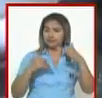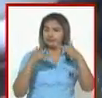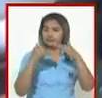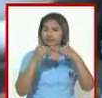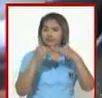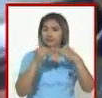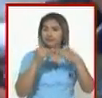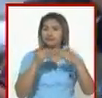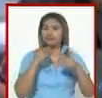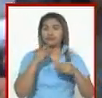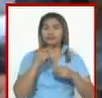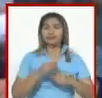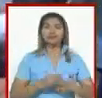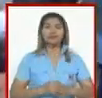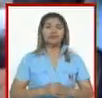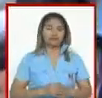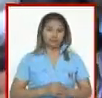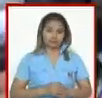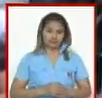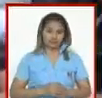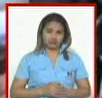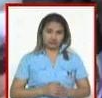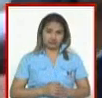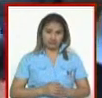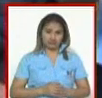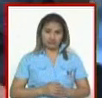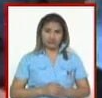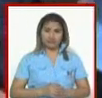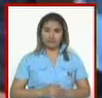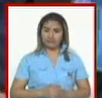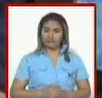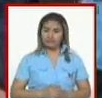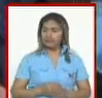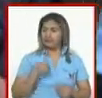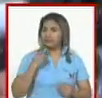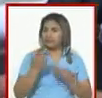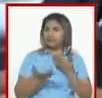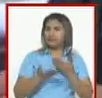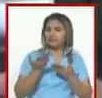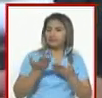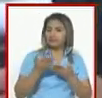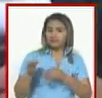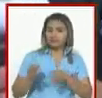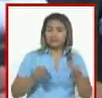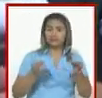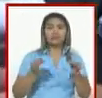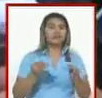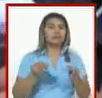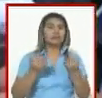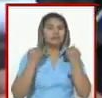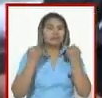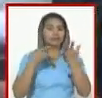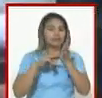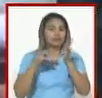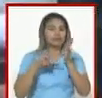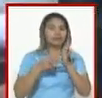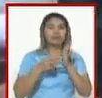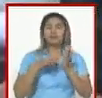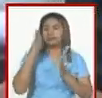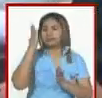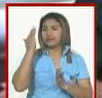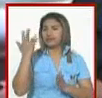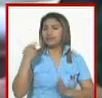de cancelación es una simplemente una forma de pensamiento simbólico